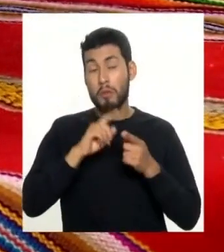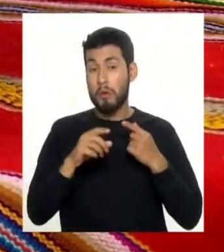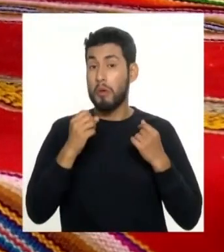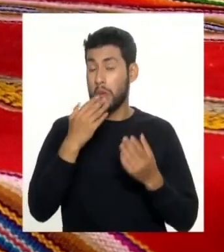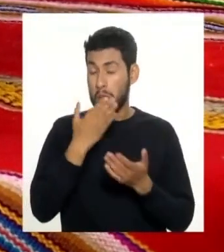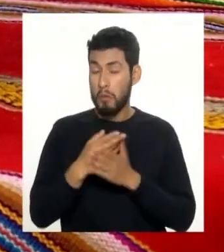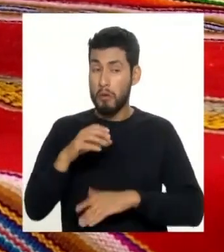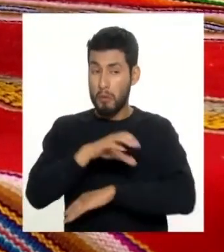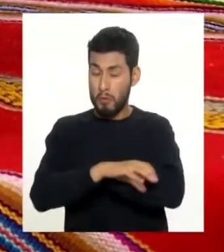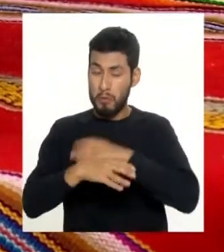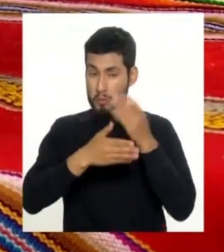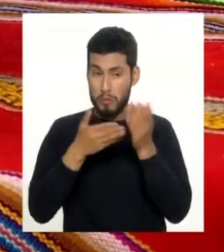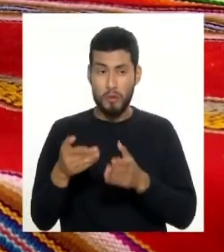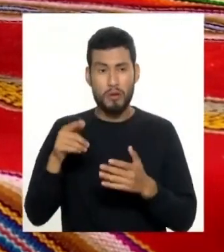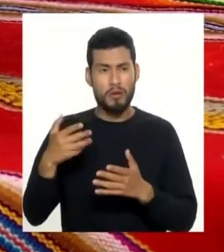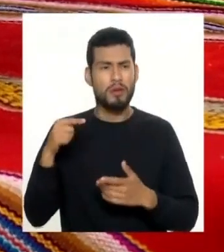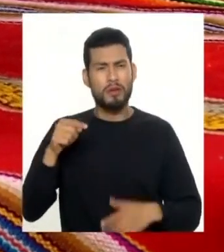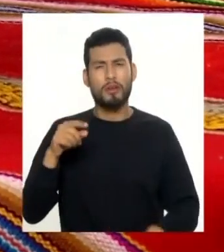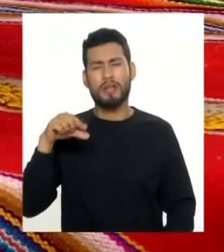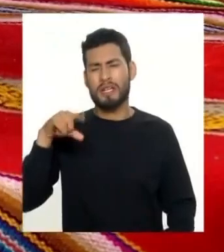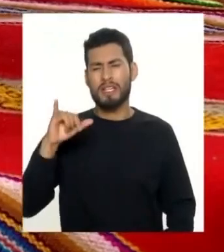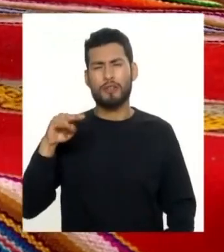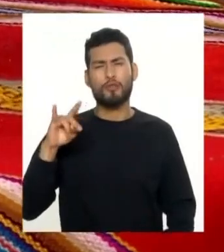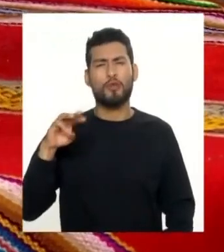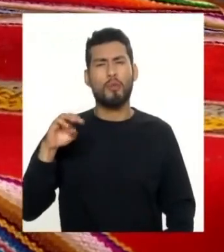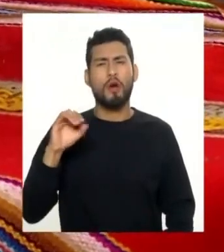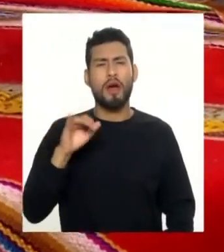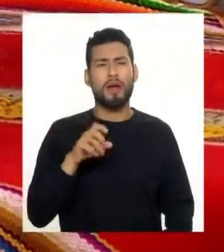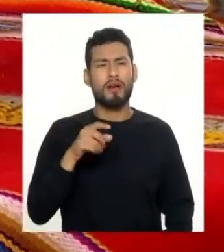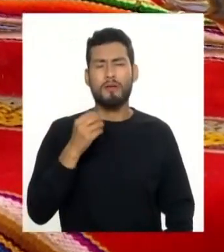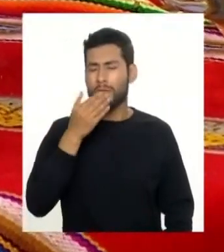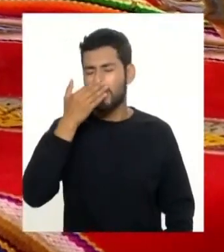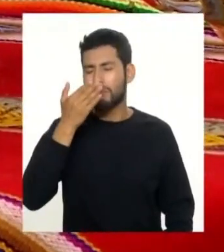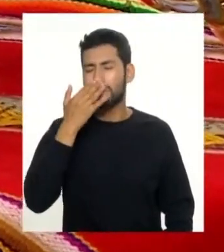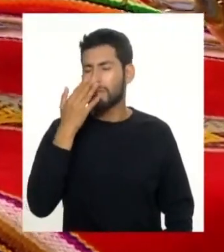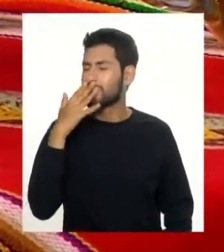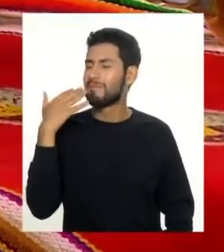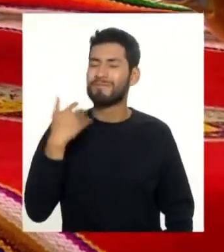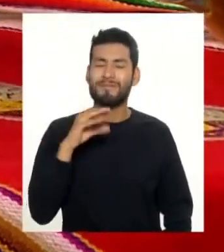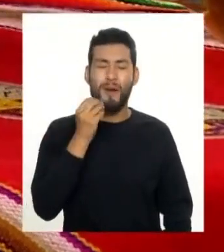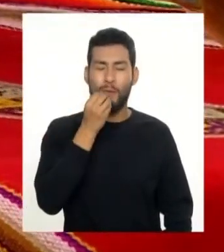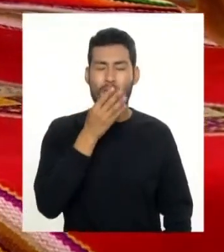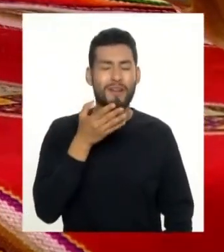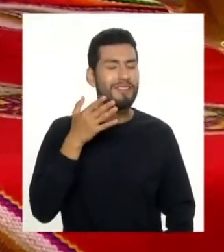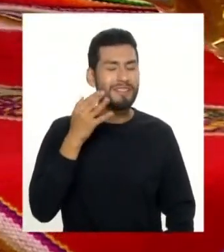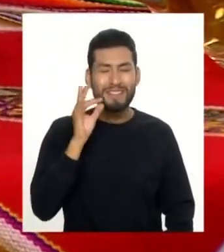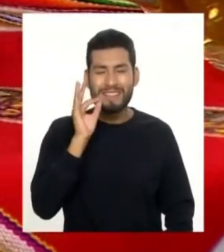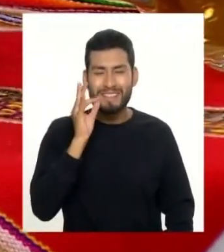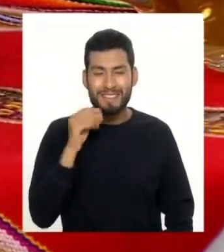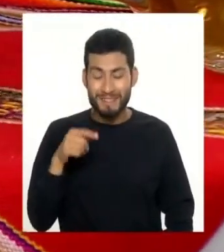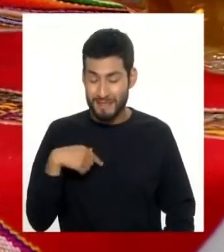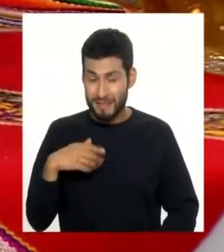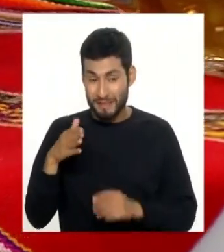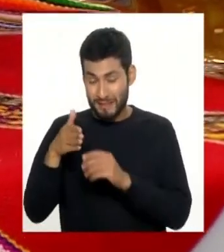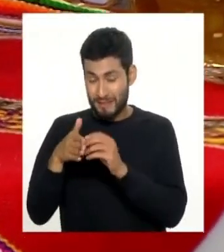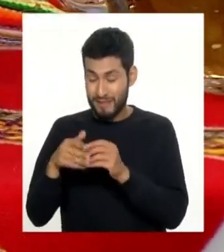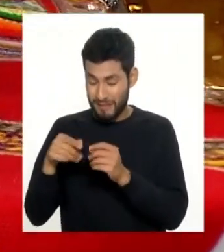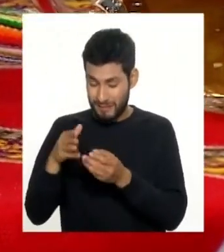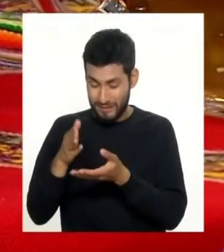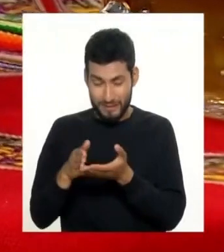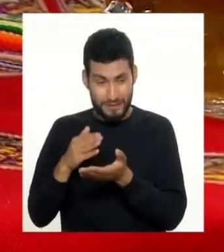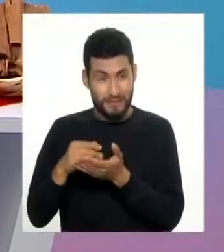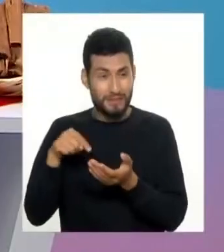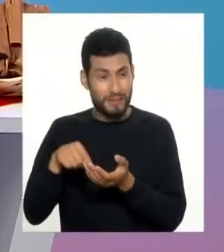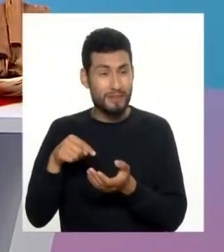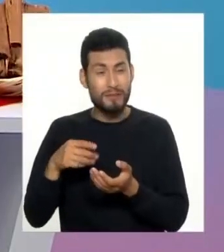bien a la costa. Estamos hablando de Scinus molle, una planta que tiene un aroma fabuloso. Ya cuando la hemos estado cortando aquí en el estudio,